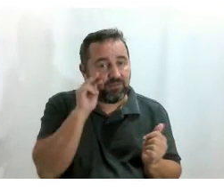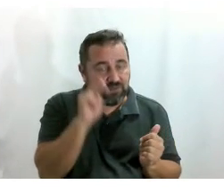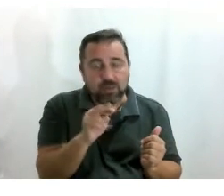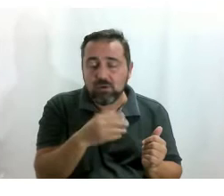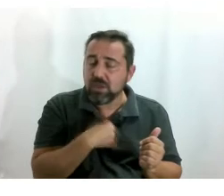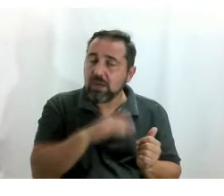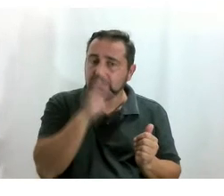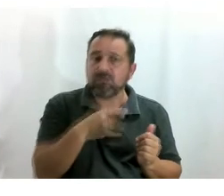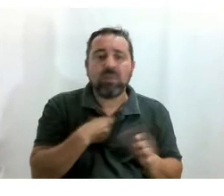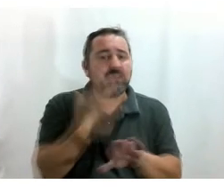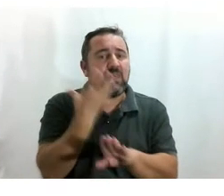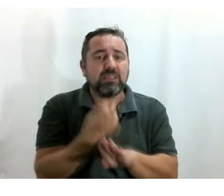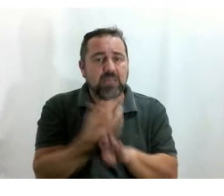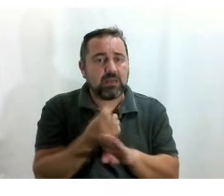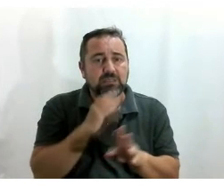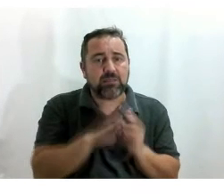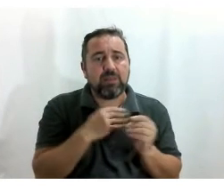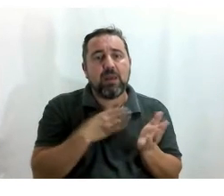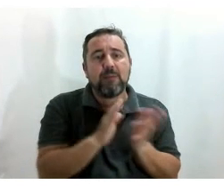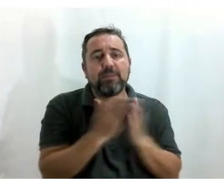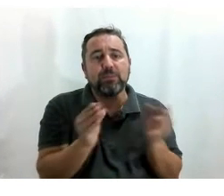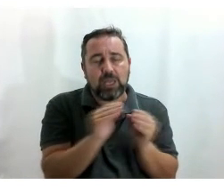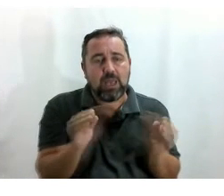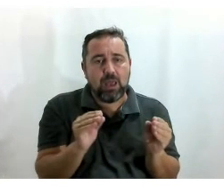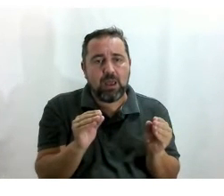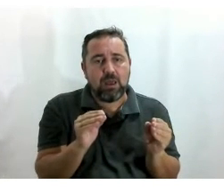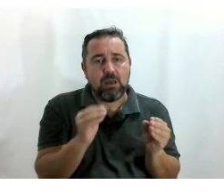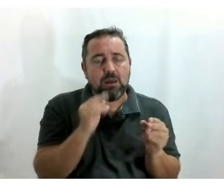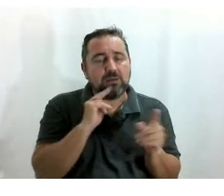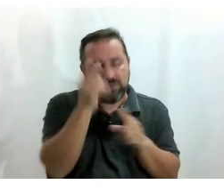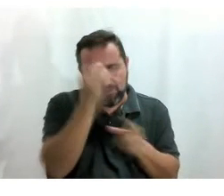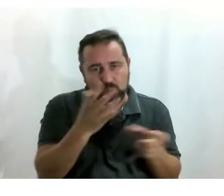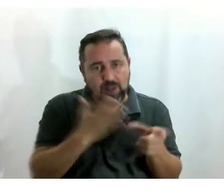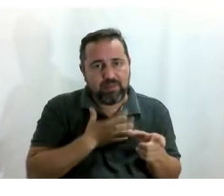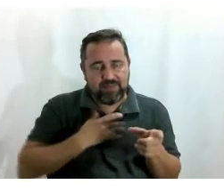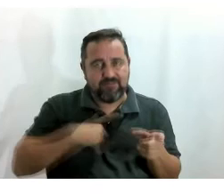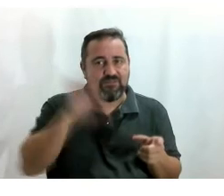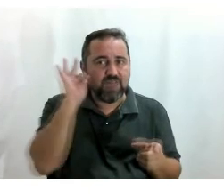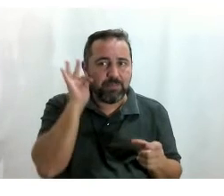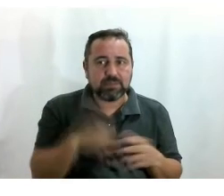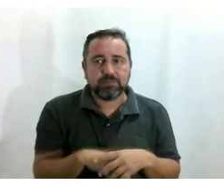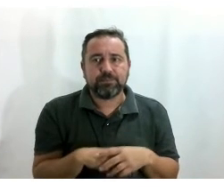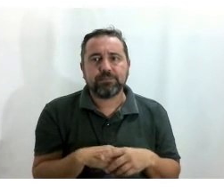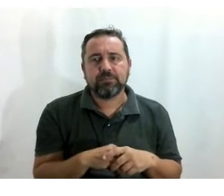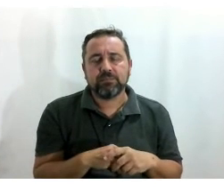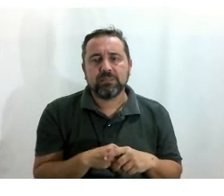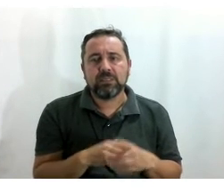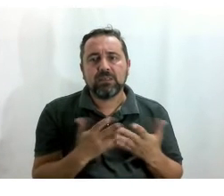ya y descargarlo desde la biblioteca virtual de FIAPAS.